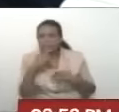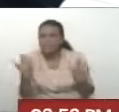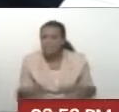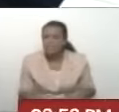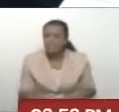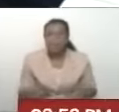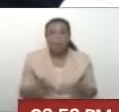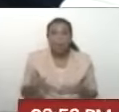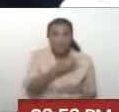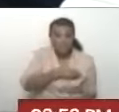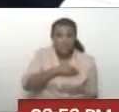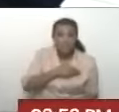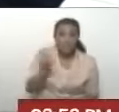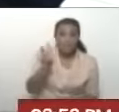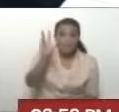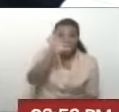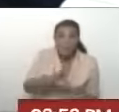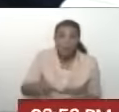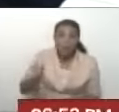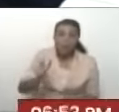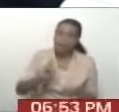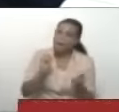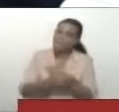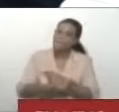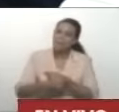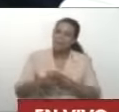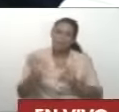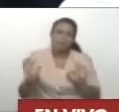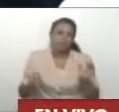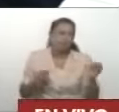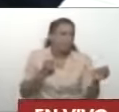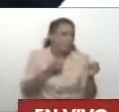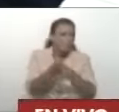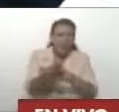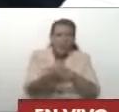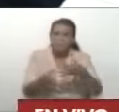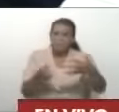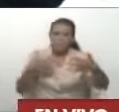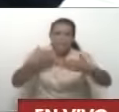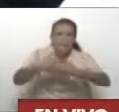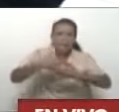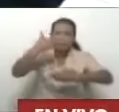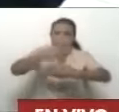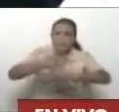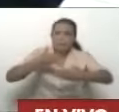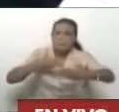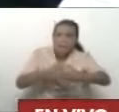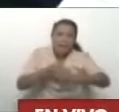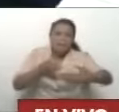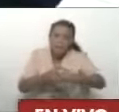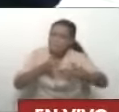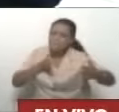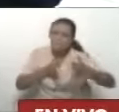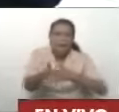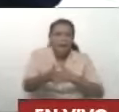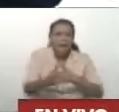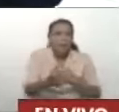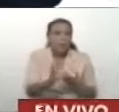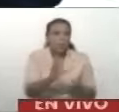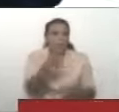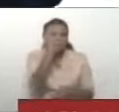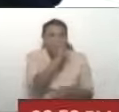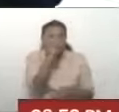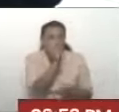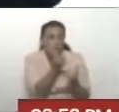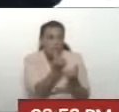y que la misión Venezuela Joven viene a cambiarlo todo, viene a romperlo todo, viene a superar las barreras de la burocracia para